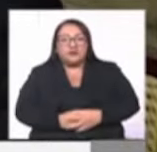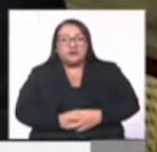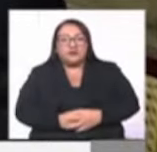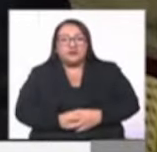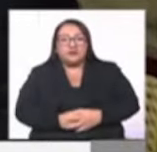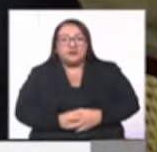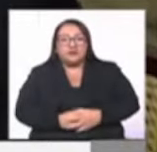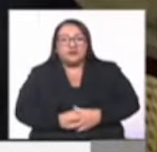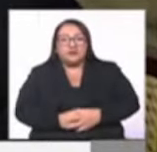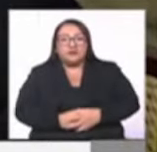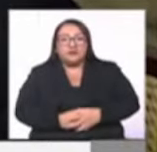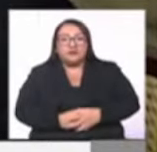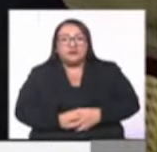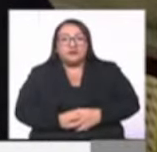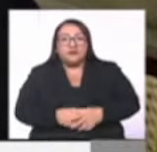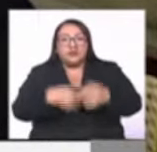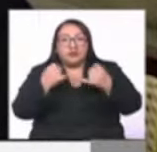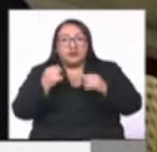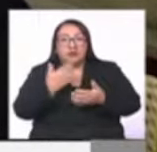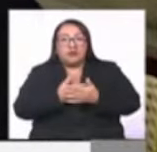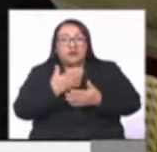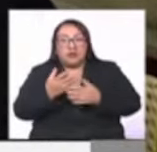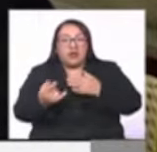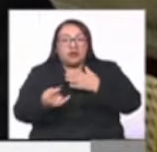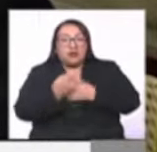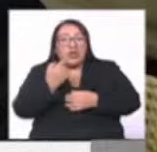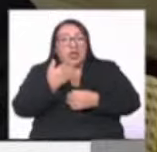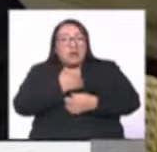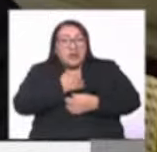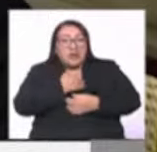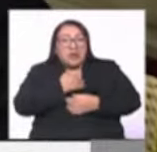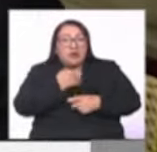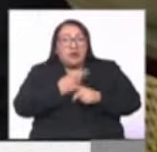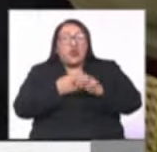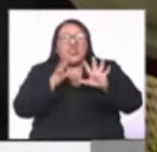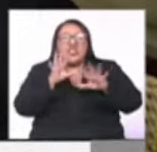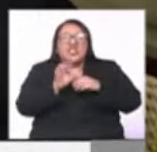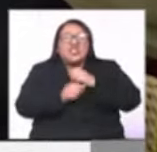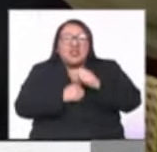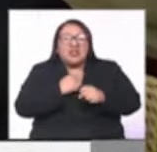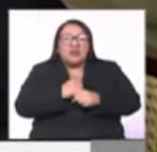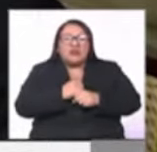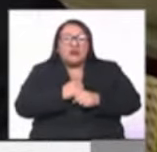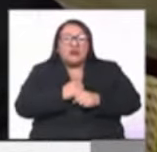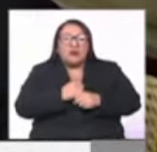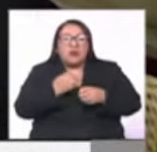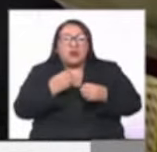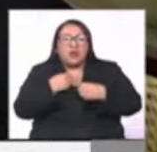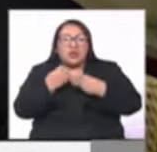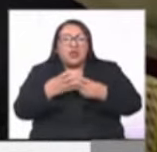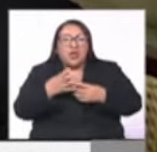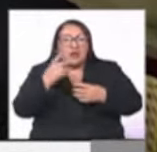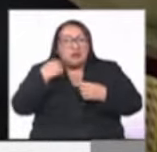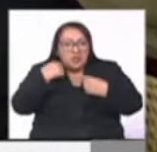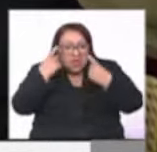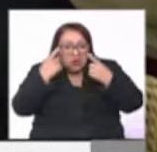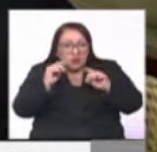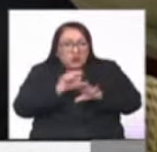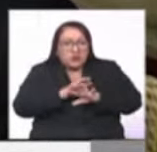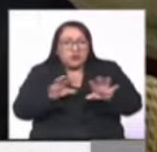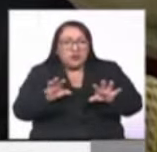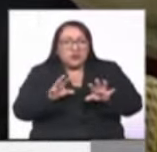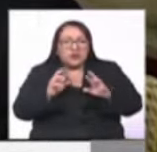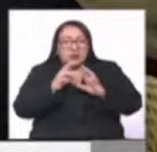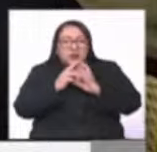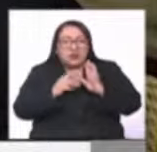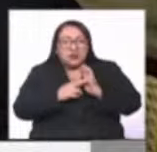propone señor presidente acusarme e inhabilitar por 10 años por haber expresado mi conformidad en